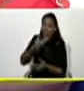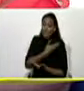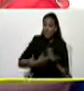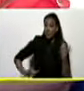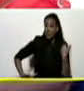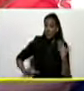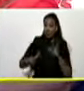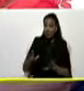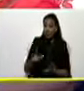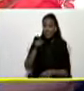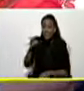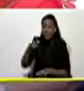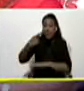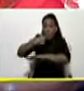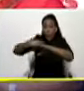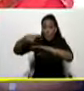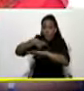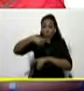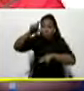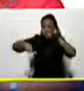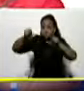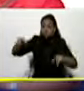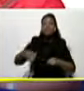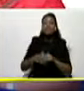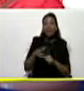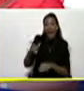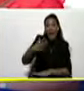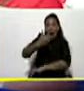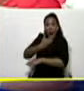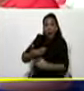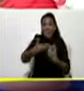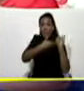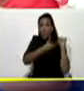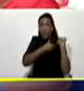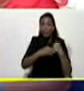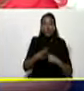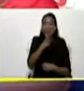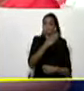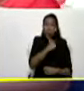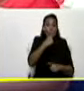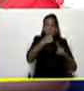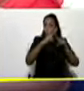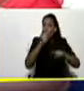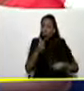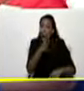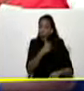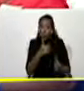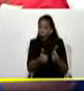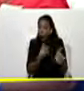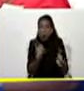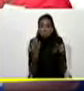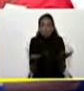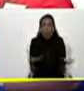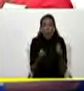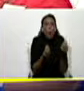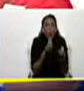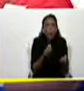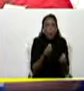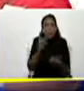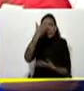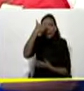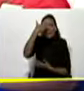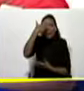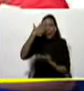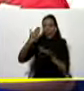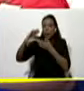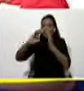el puesto de comando presidencial. Y además, si no fuera el 1x10 del buen gobierno, ¿cómo